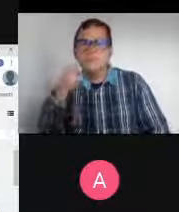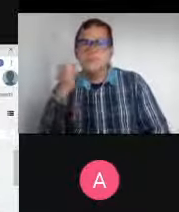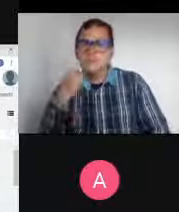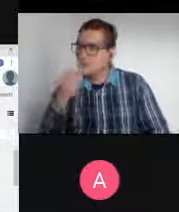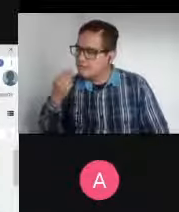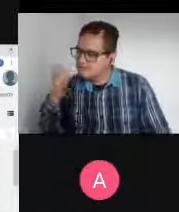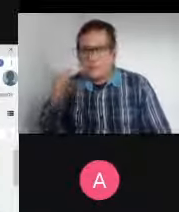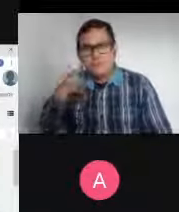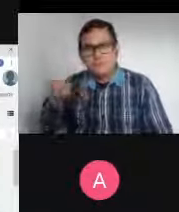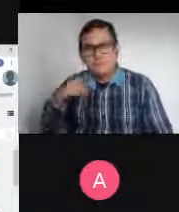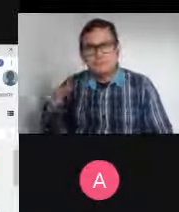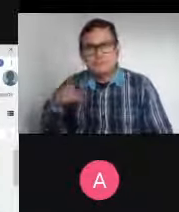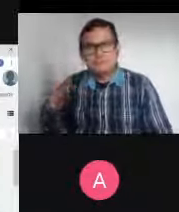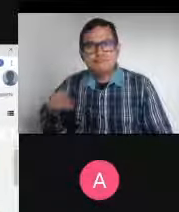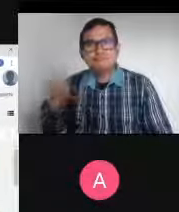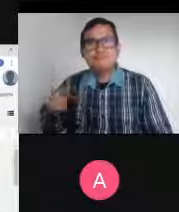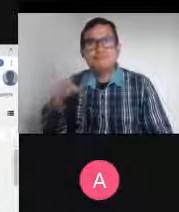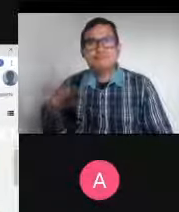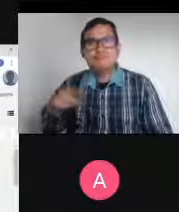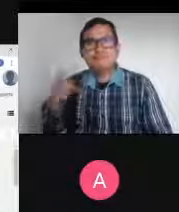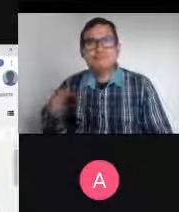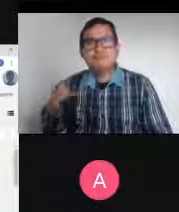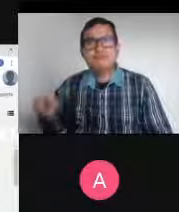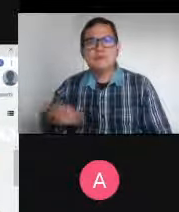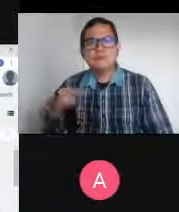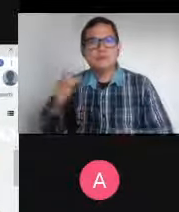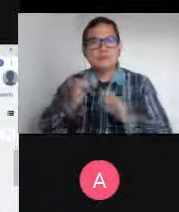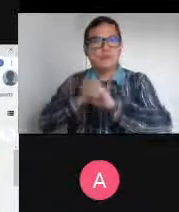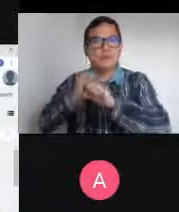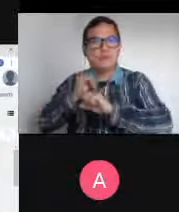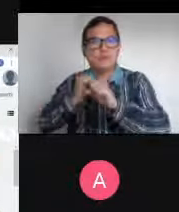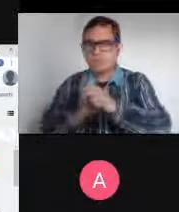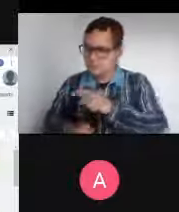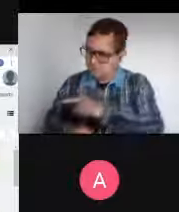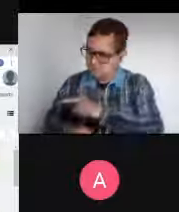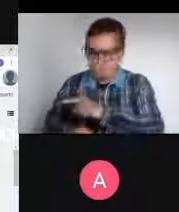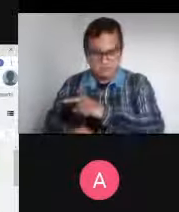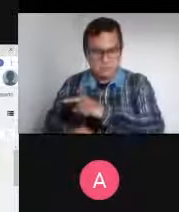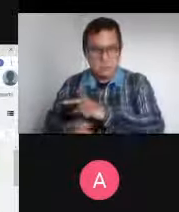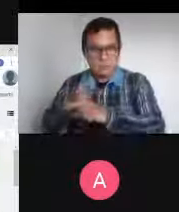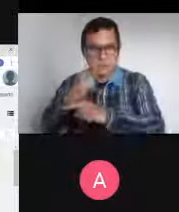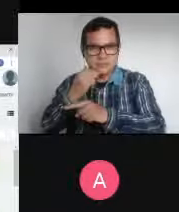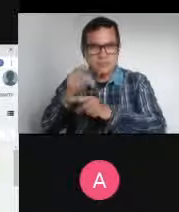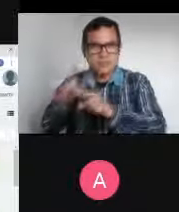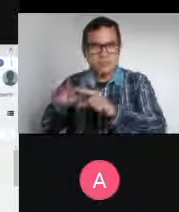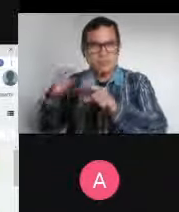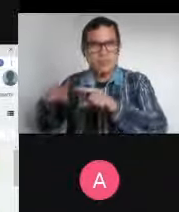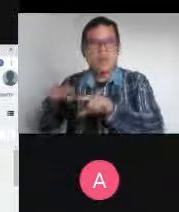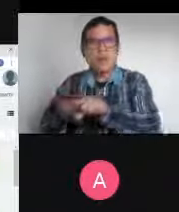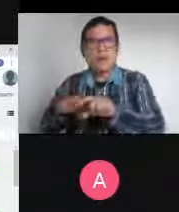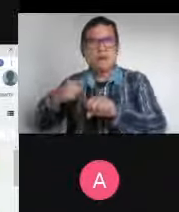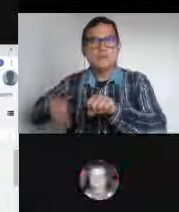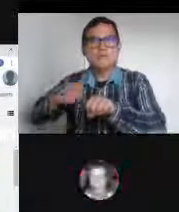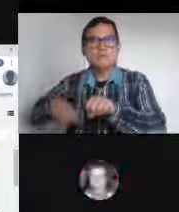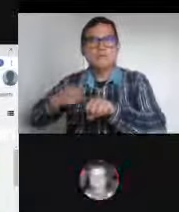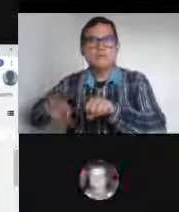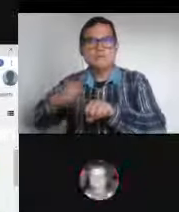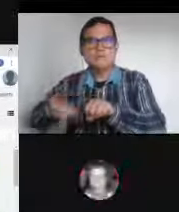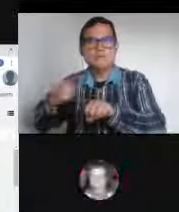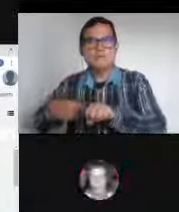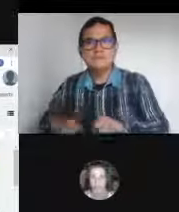alcancen a ver por el retardo en la transmisión. No sé si lo alcancen a ver. Me confirma si alcanzan a ver si vemos rotar el motor. Sí,